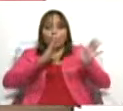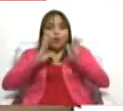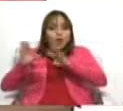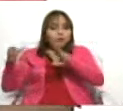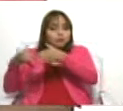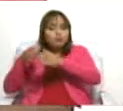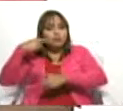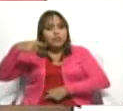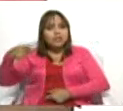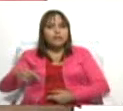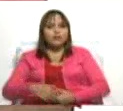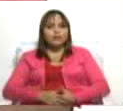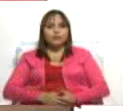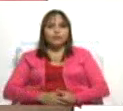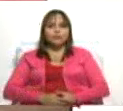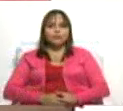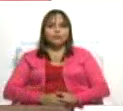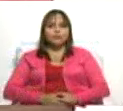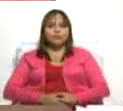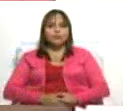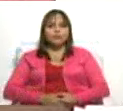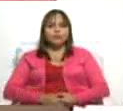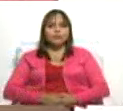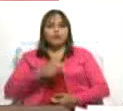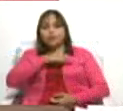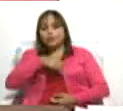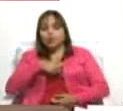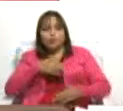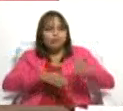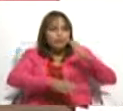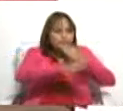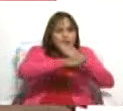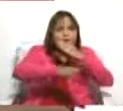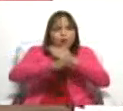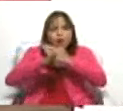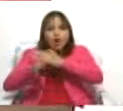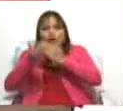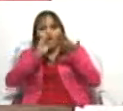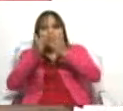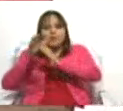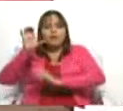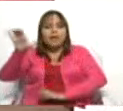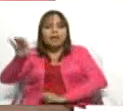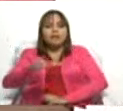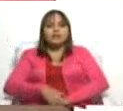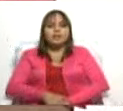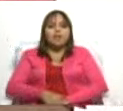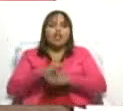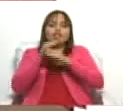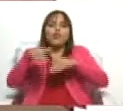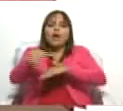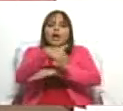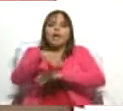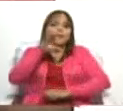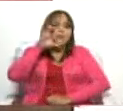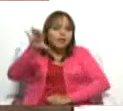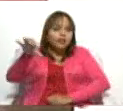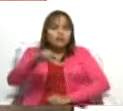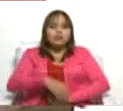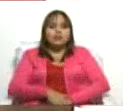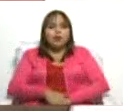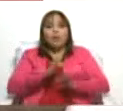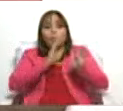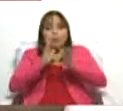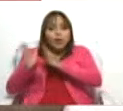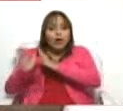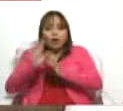partido. Nosotros llegamos a todas las comunidades de este país, llegamos a todas las calles de este país, con una estructura